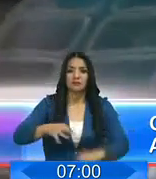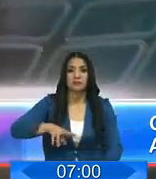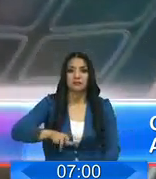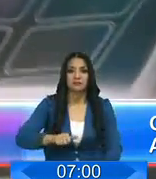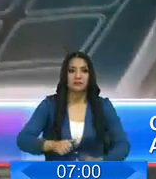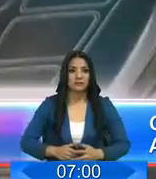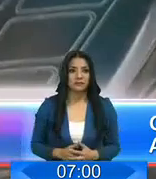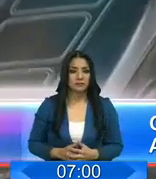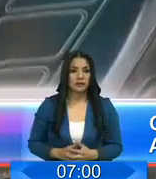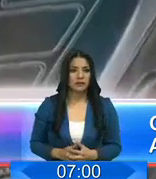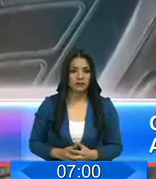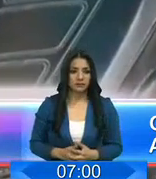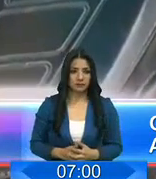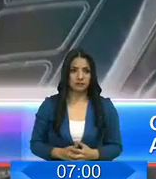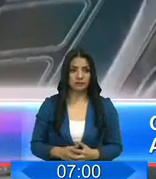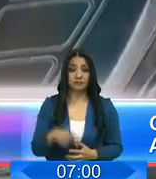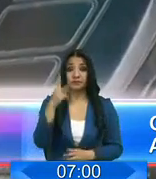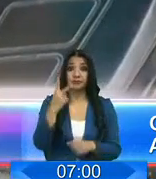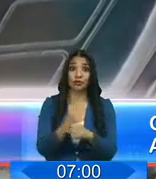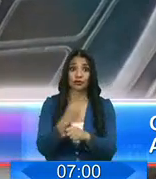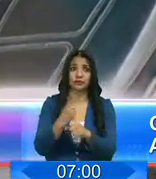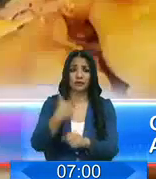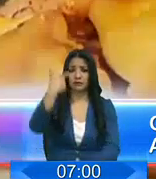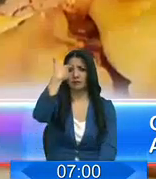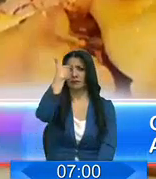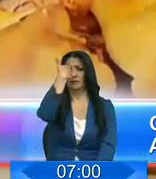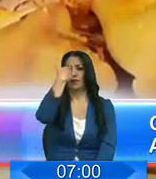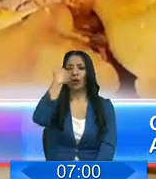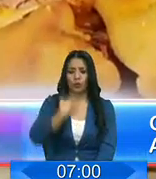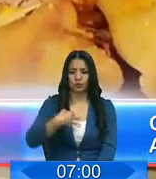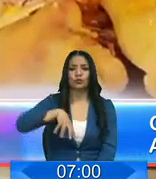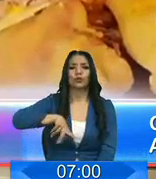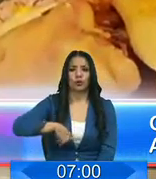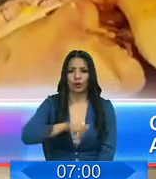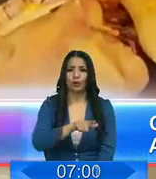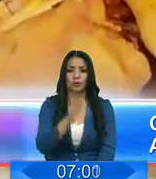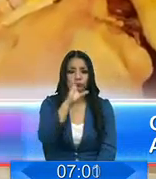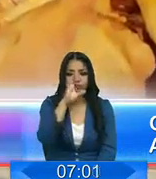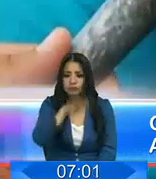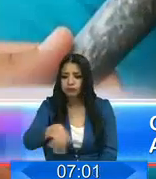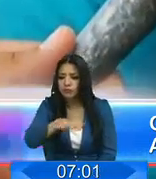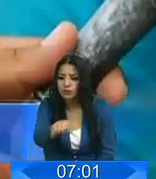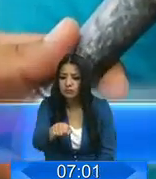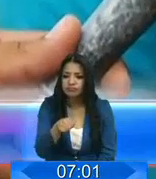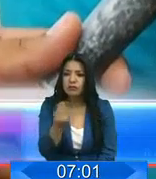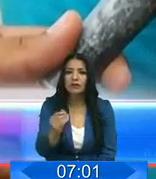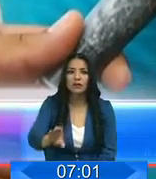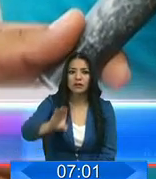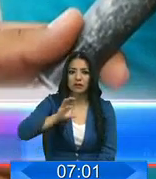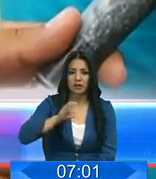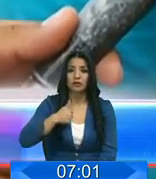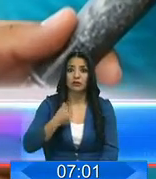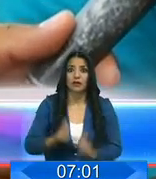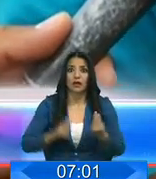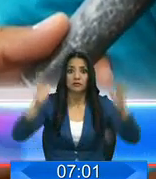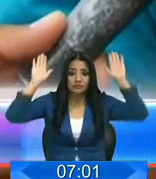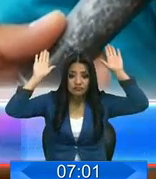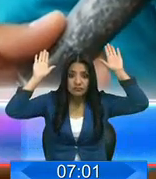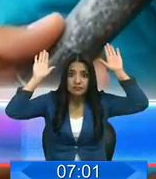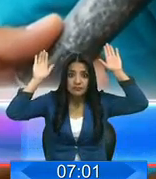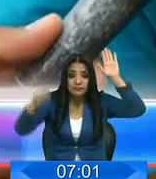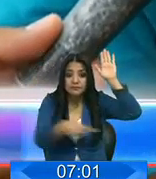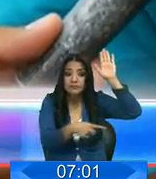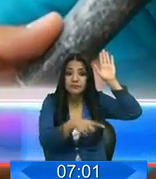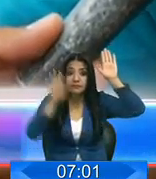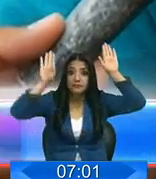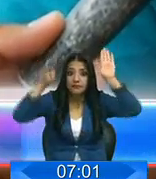robarle. Dos veces me apuntó con la arma. Directo fue a robar, a buscar el dinero de la caja. Lo que hice fue alzar las manos y decirle que ahí estaba